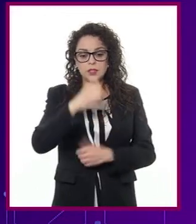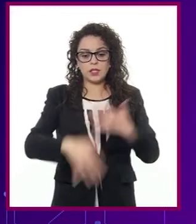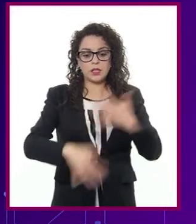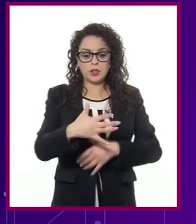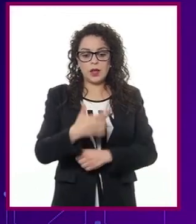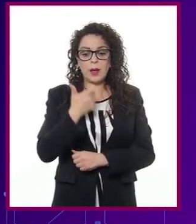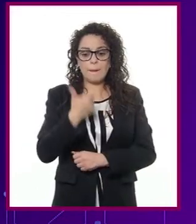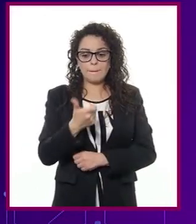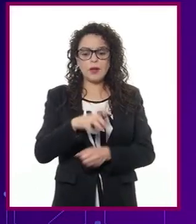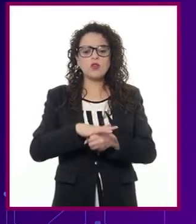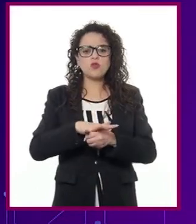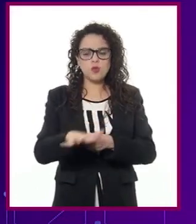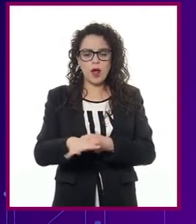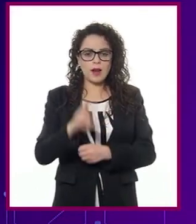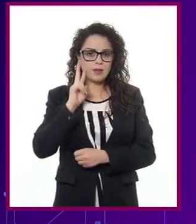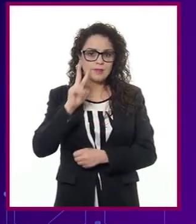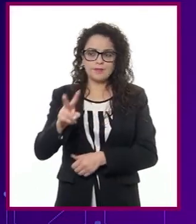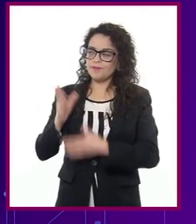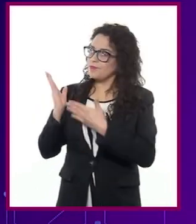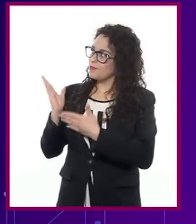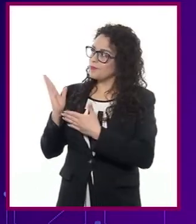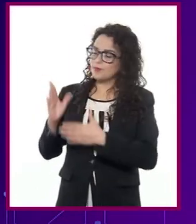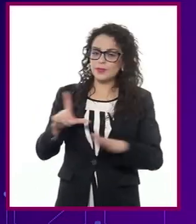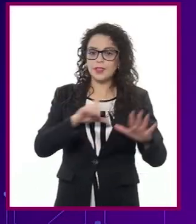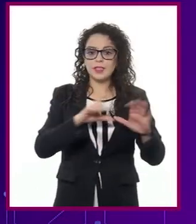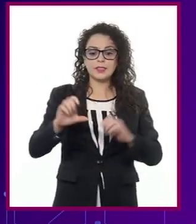pesos es de